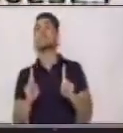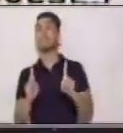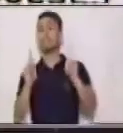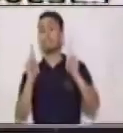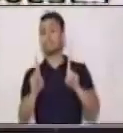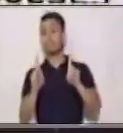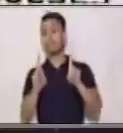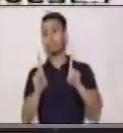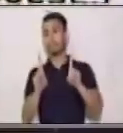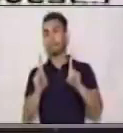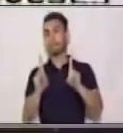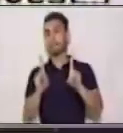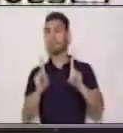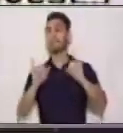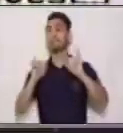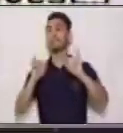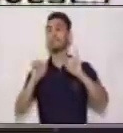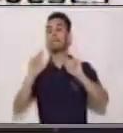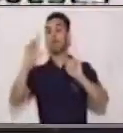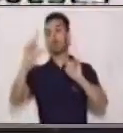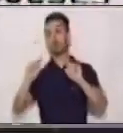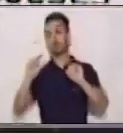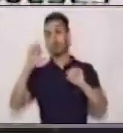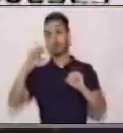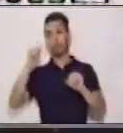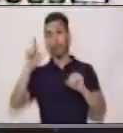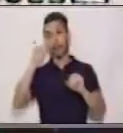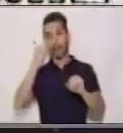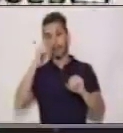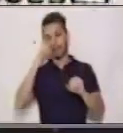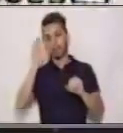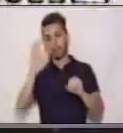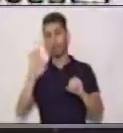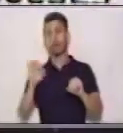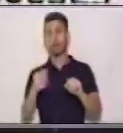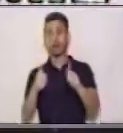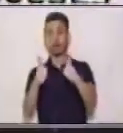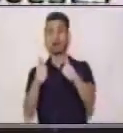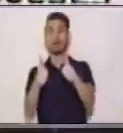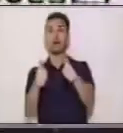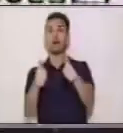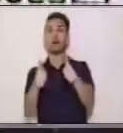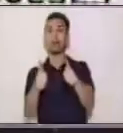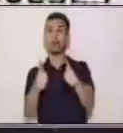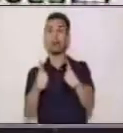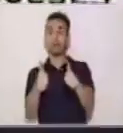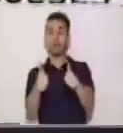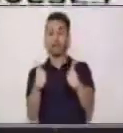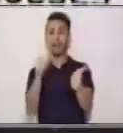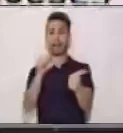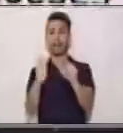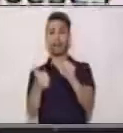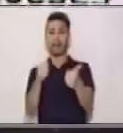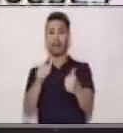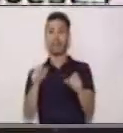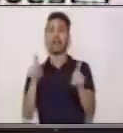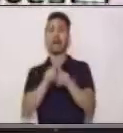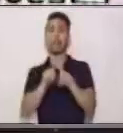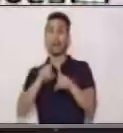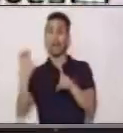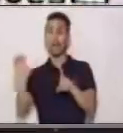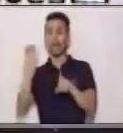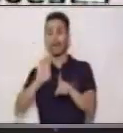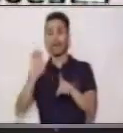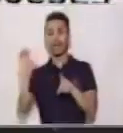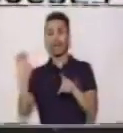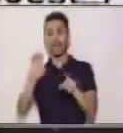palo, y nuestros dedos meñiques van a ser el palito. Nuestros dedos pulgares, E. ¿De acuerdo? Vamos a